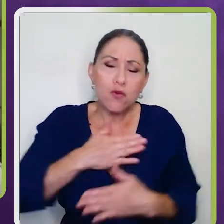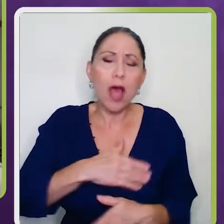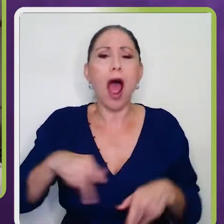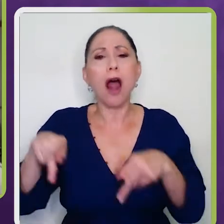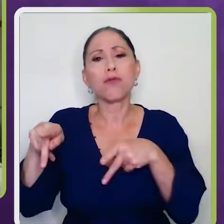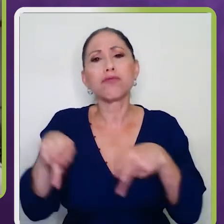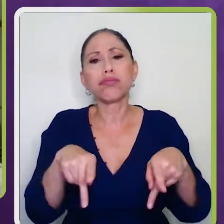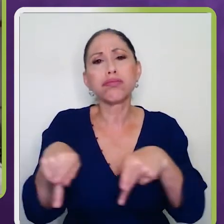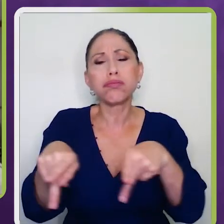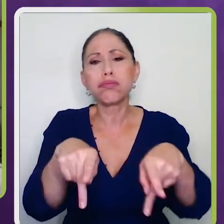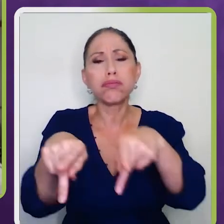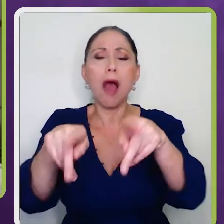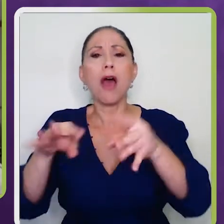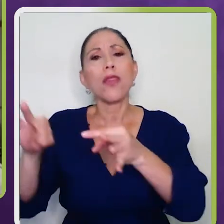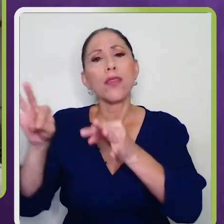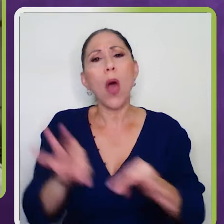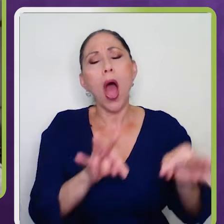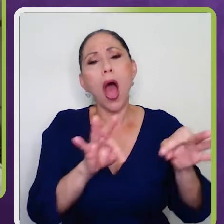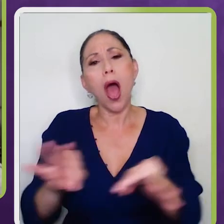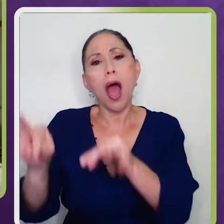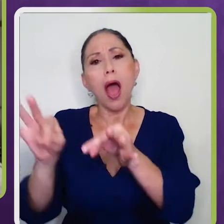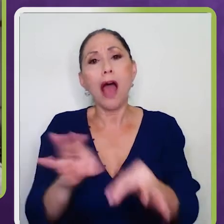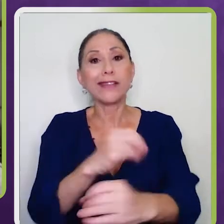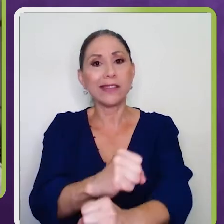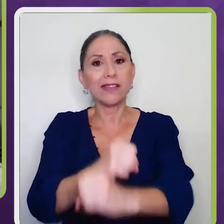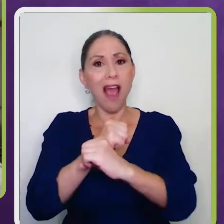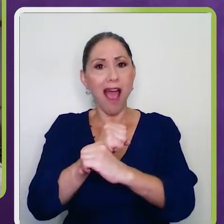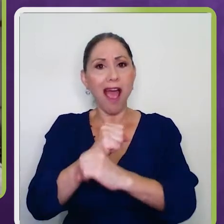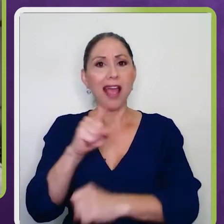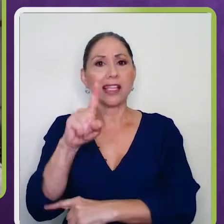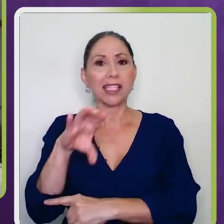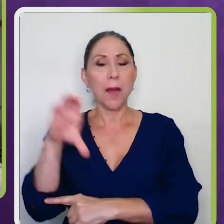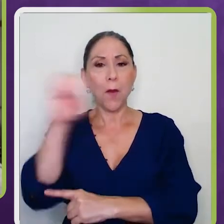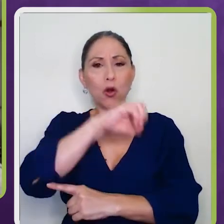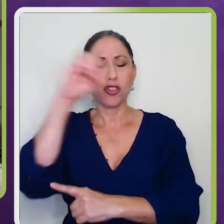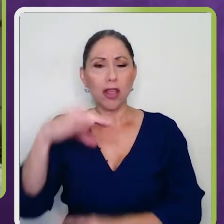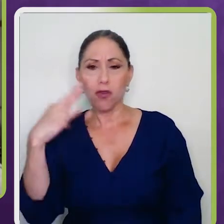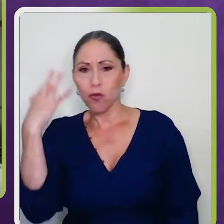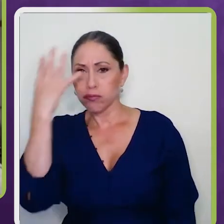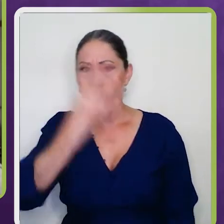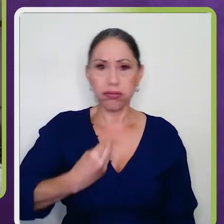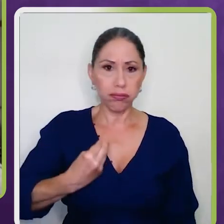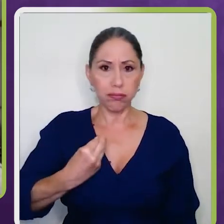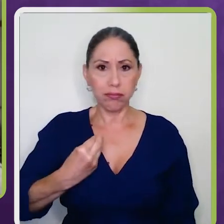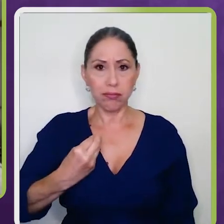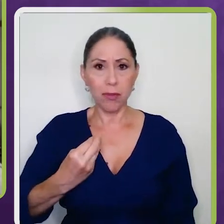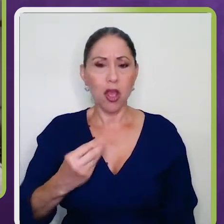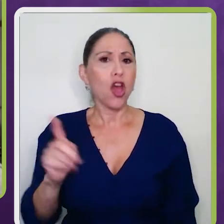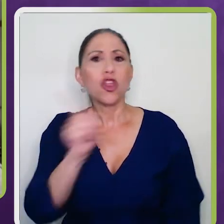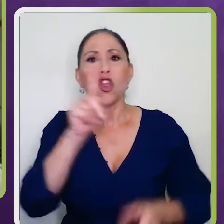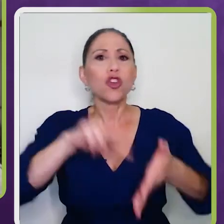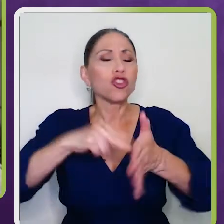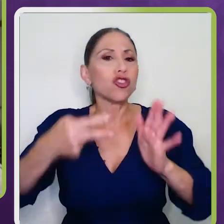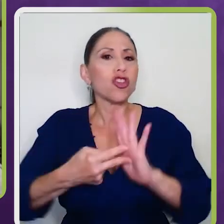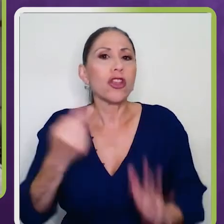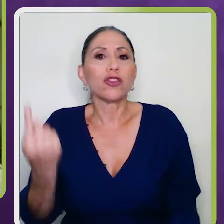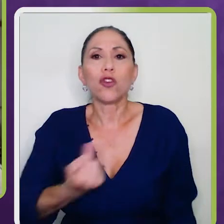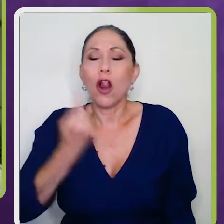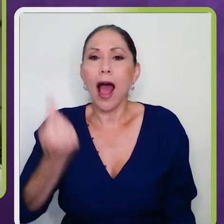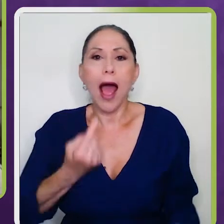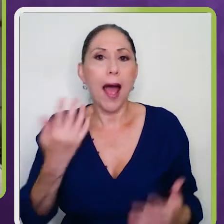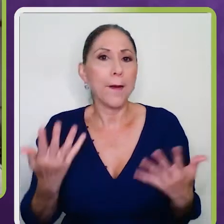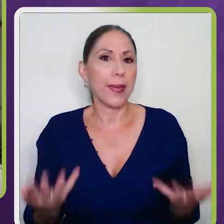forma segura y 100% agradable. Entonces, no se trata solamente